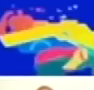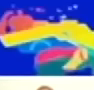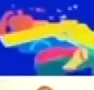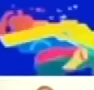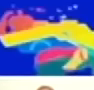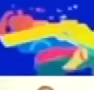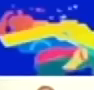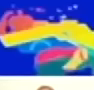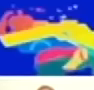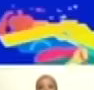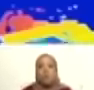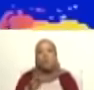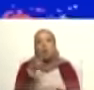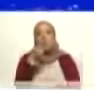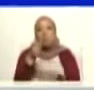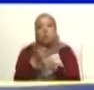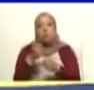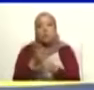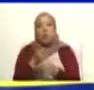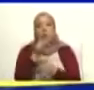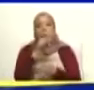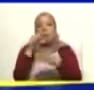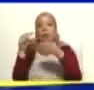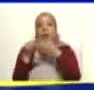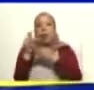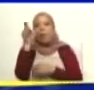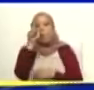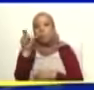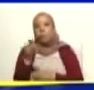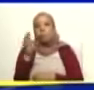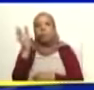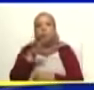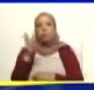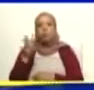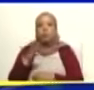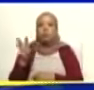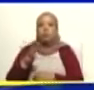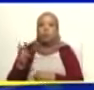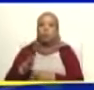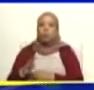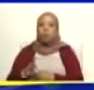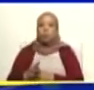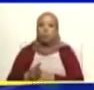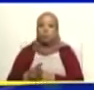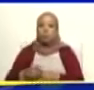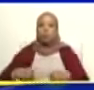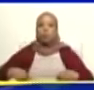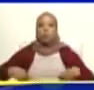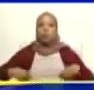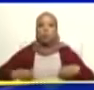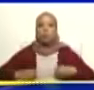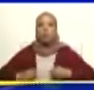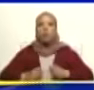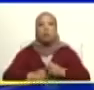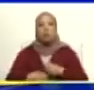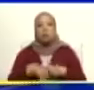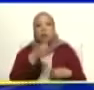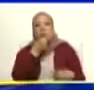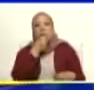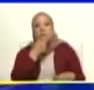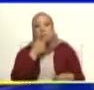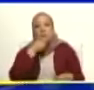único del rescate de la Guayana Esequiba en esta hermosa jornada